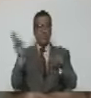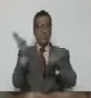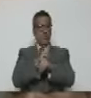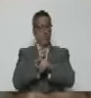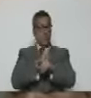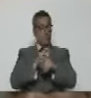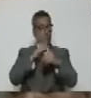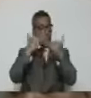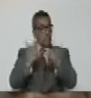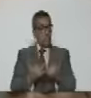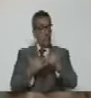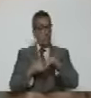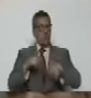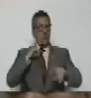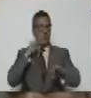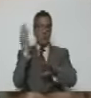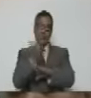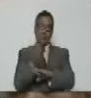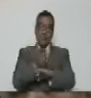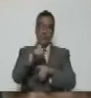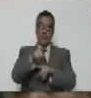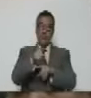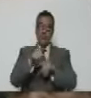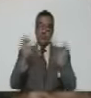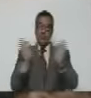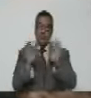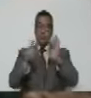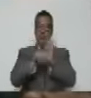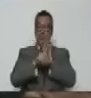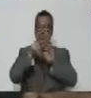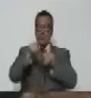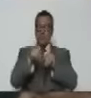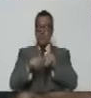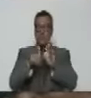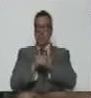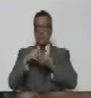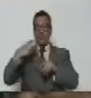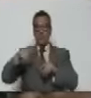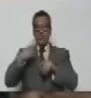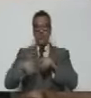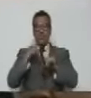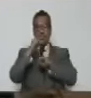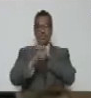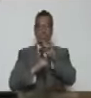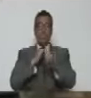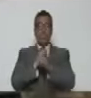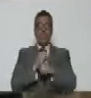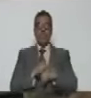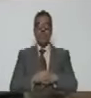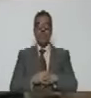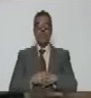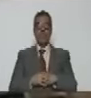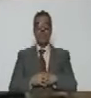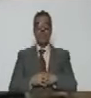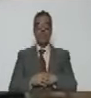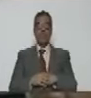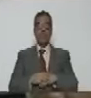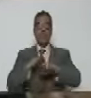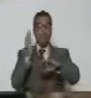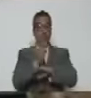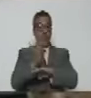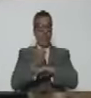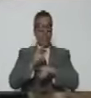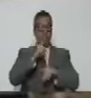inmediata sanciones ilegales desde el punto de vista del derecho internacional.